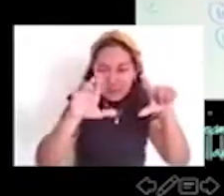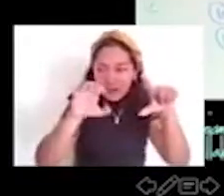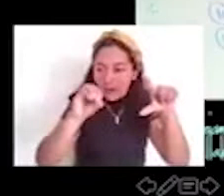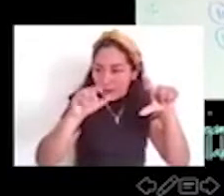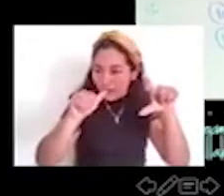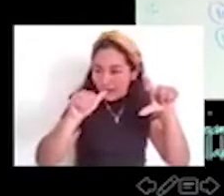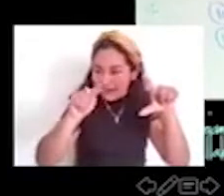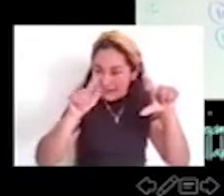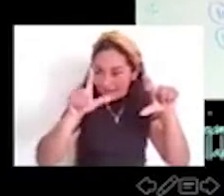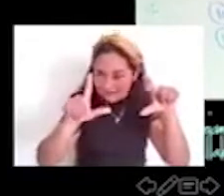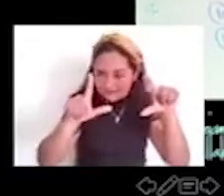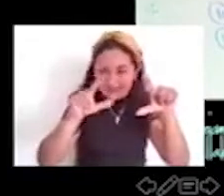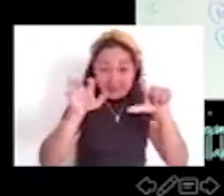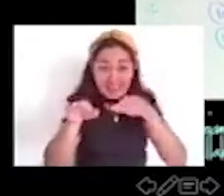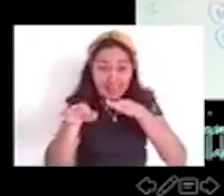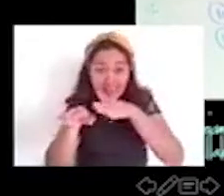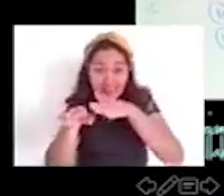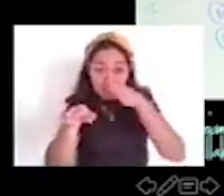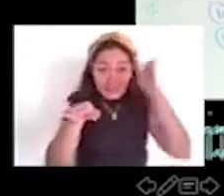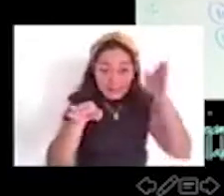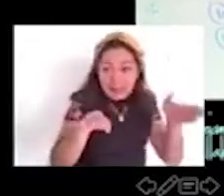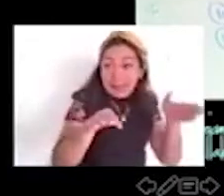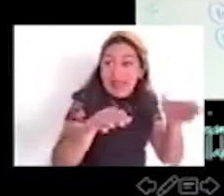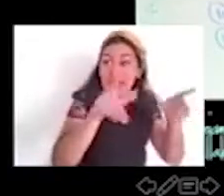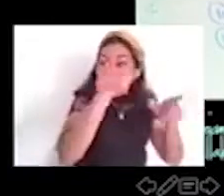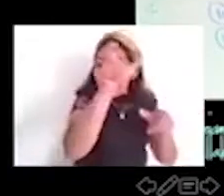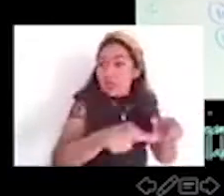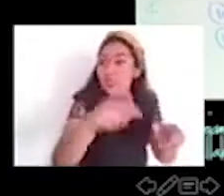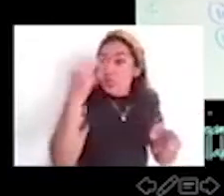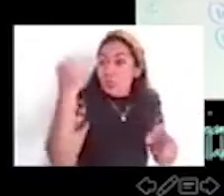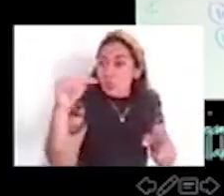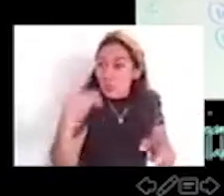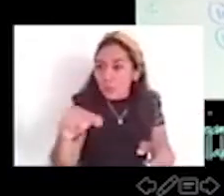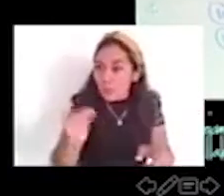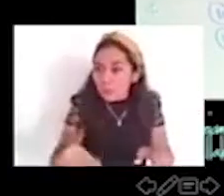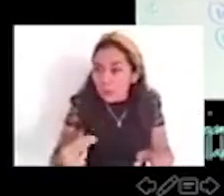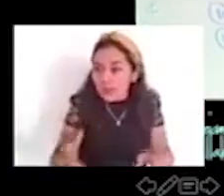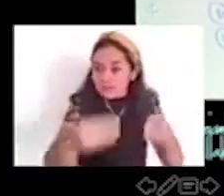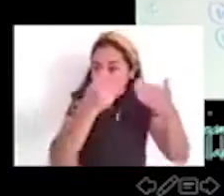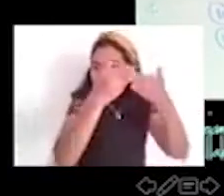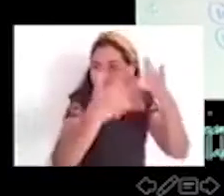están los nombres de los 11 gobernantes. Y